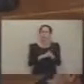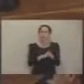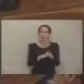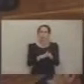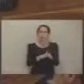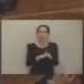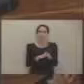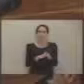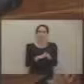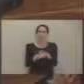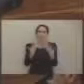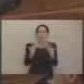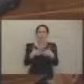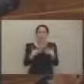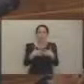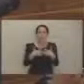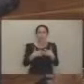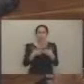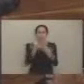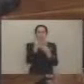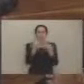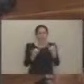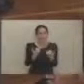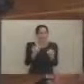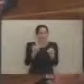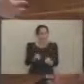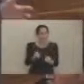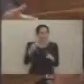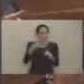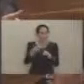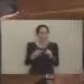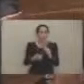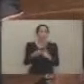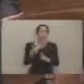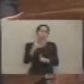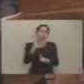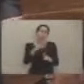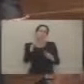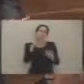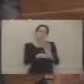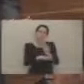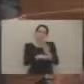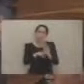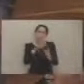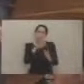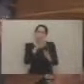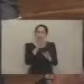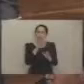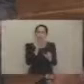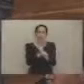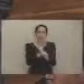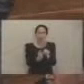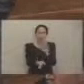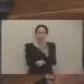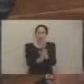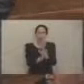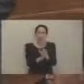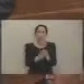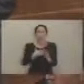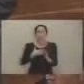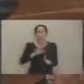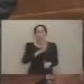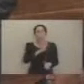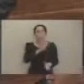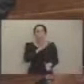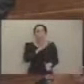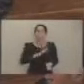industrias más electrointensivas que tienen una norma de interrumpibilidad que puede paliar, al menos temporalmente, sus